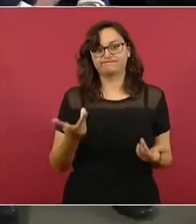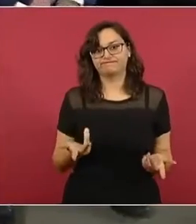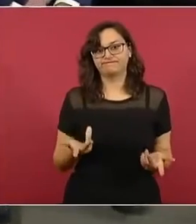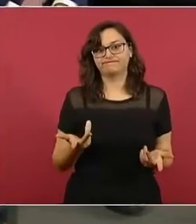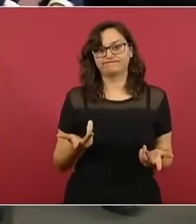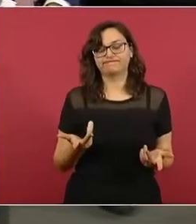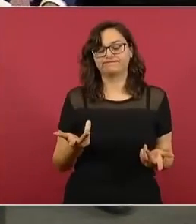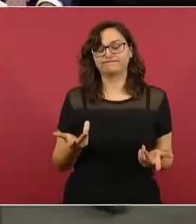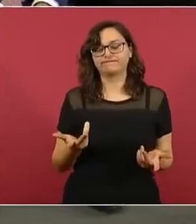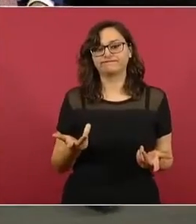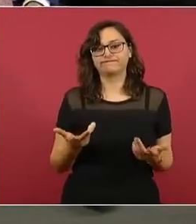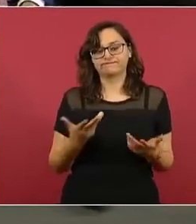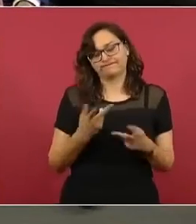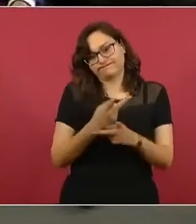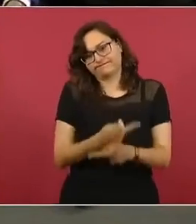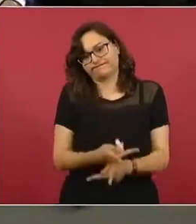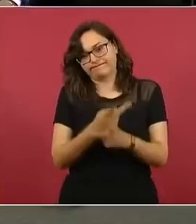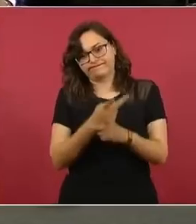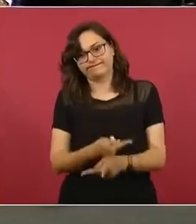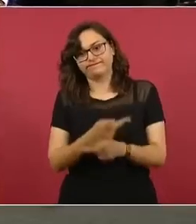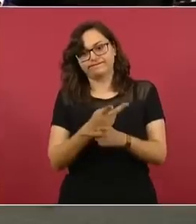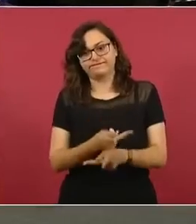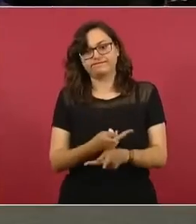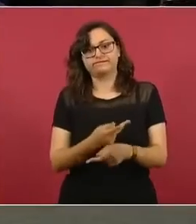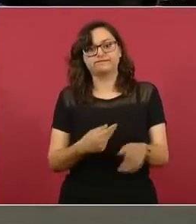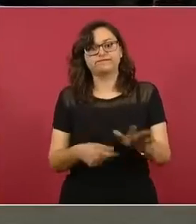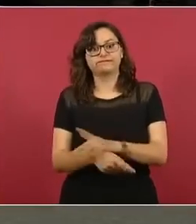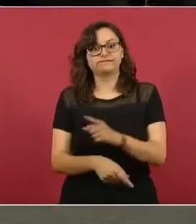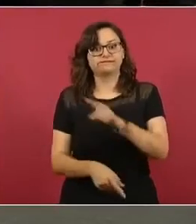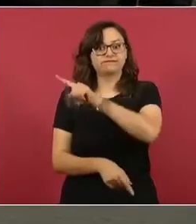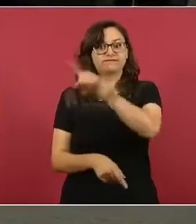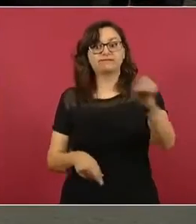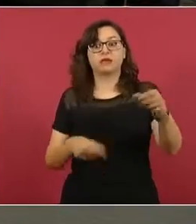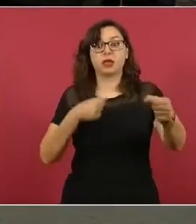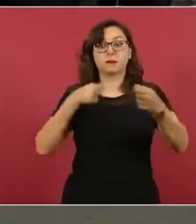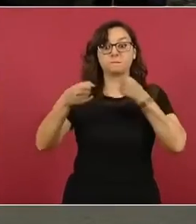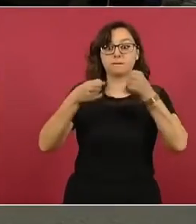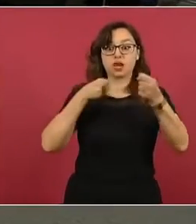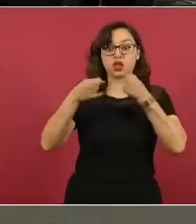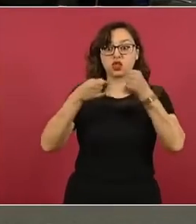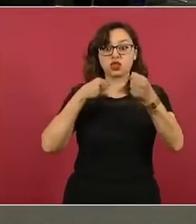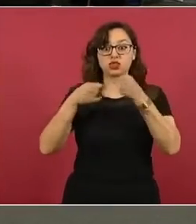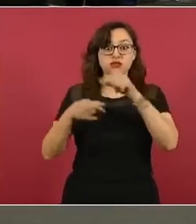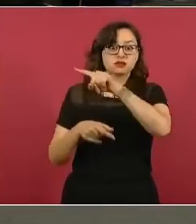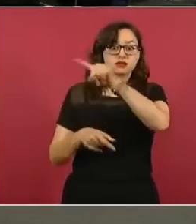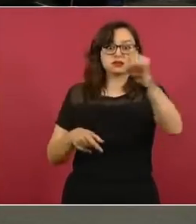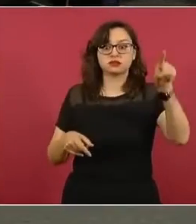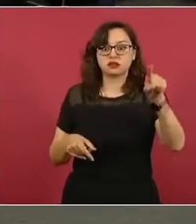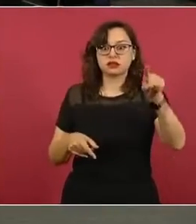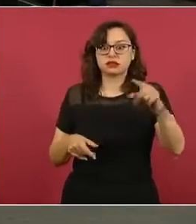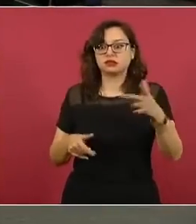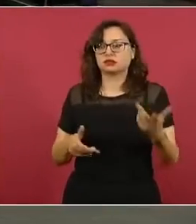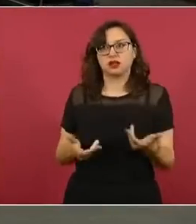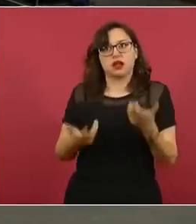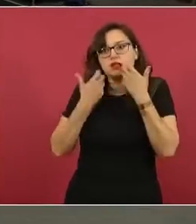nuestros compañeros y compañeras de los medios, porque ya están acostumbrados a